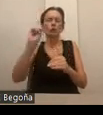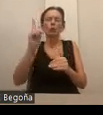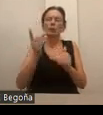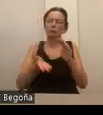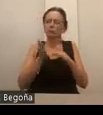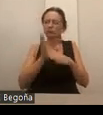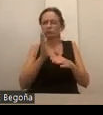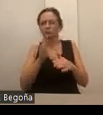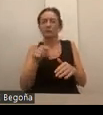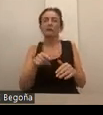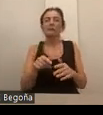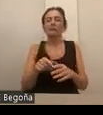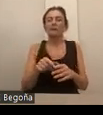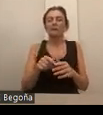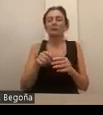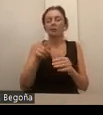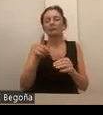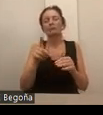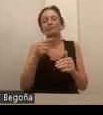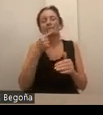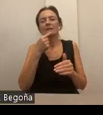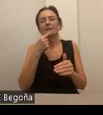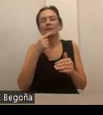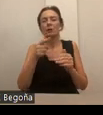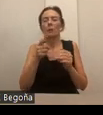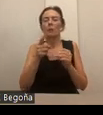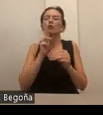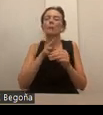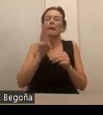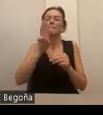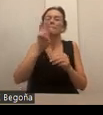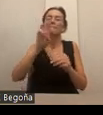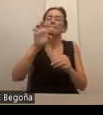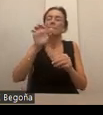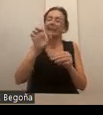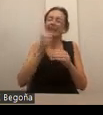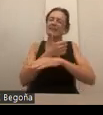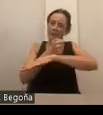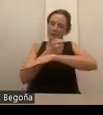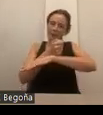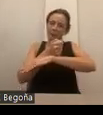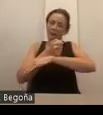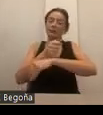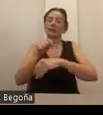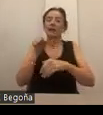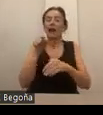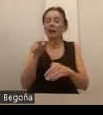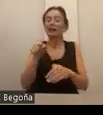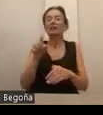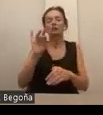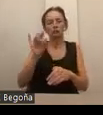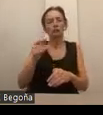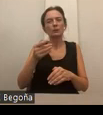vez. Bueno, pues eso sería una fase de prediabetes. Aquí resulta muy interesante que a